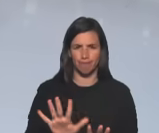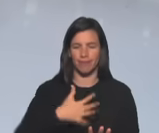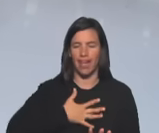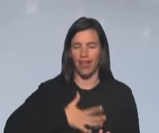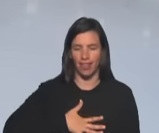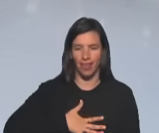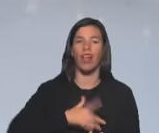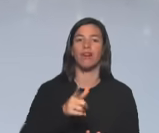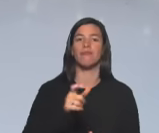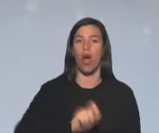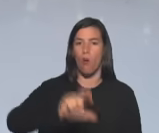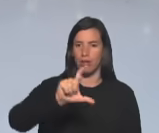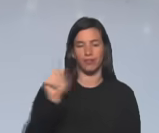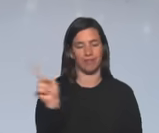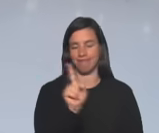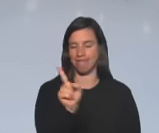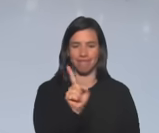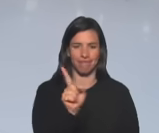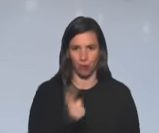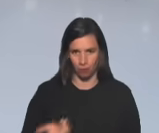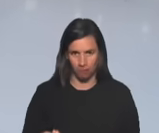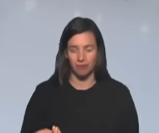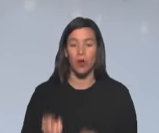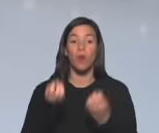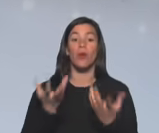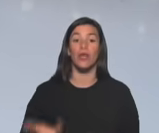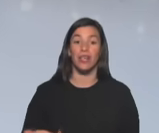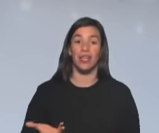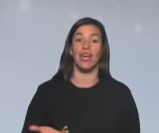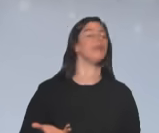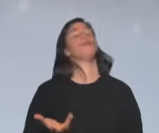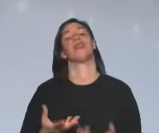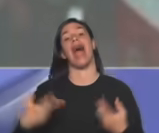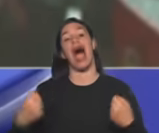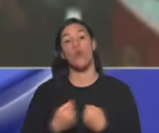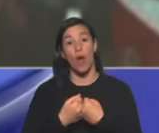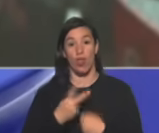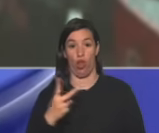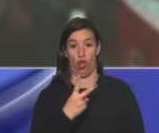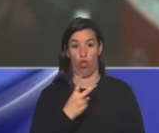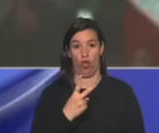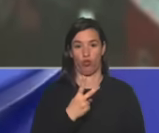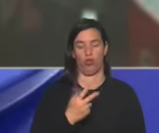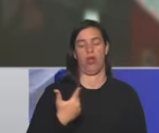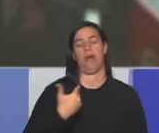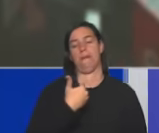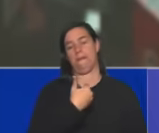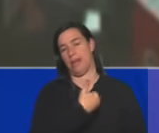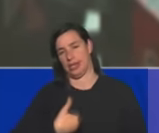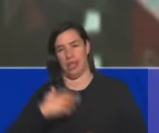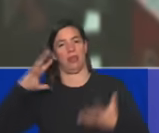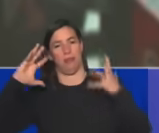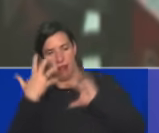el boleto no va a aumentar. Esto tiene que ver porque en este acta de acuerdo que firmó tanto el presidente Javier